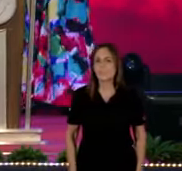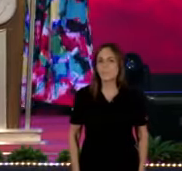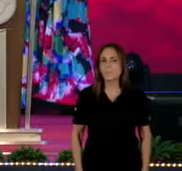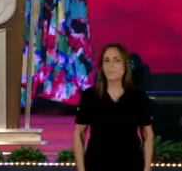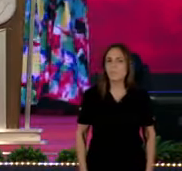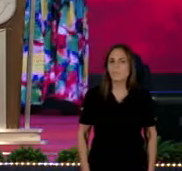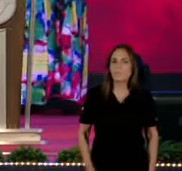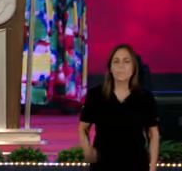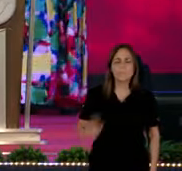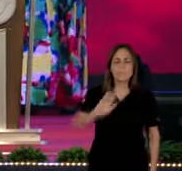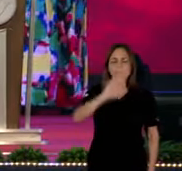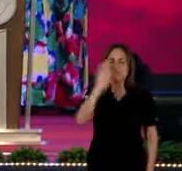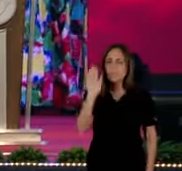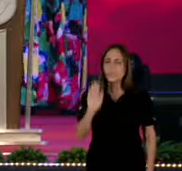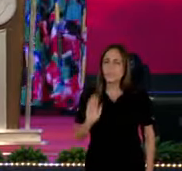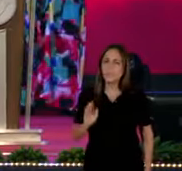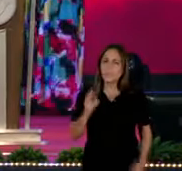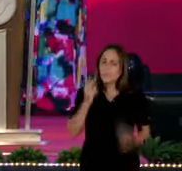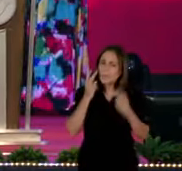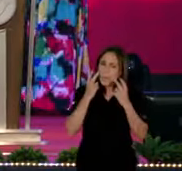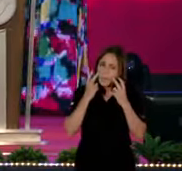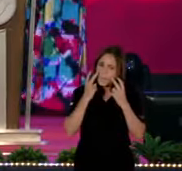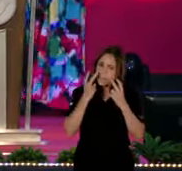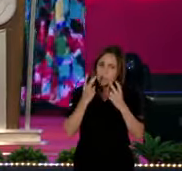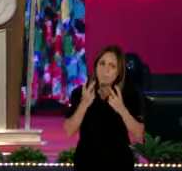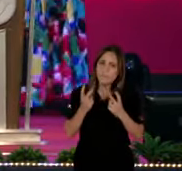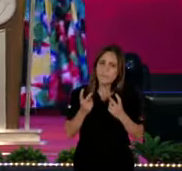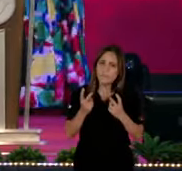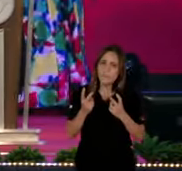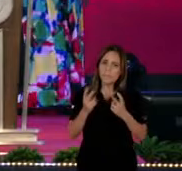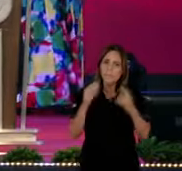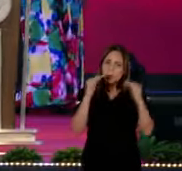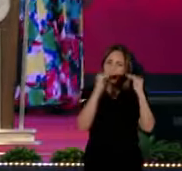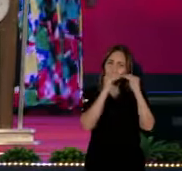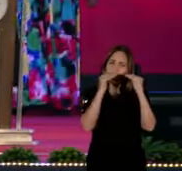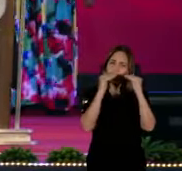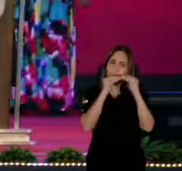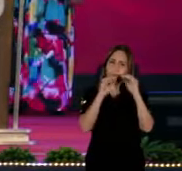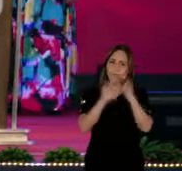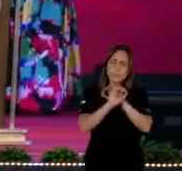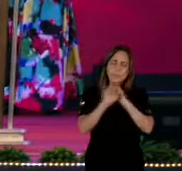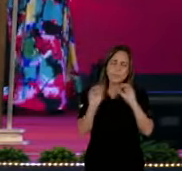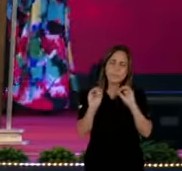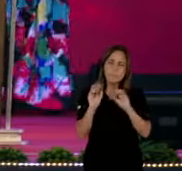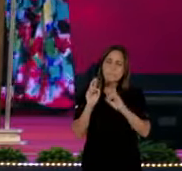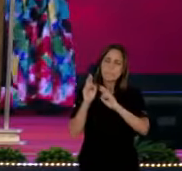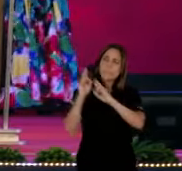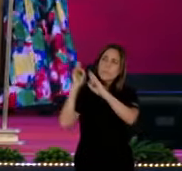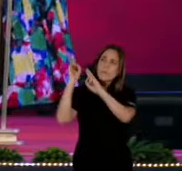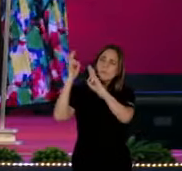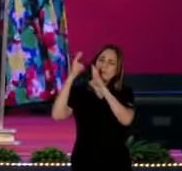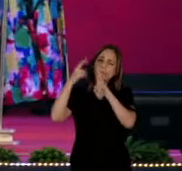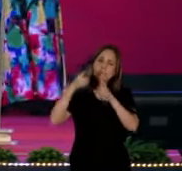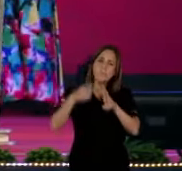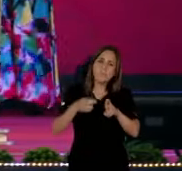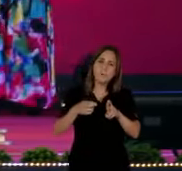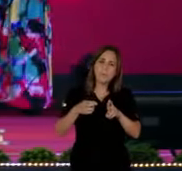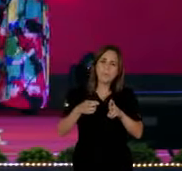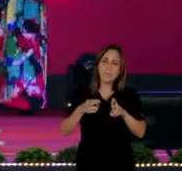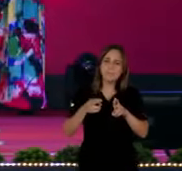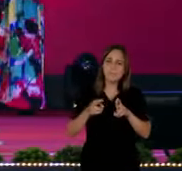Nunca vi un justo sin respuesta o andar en